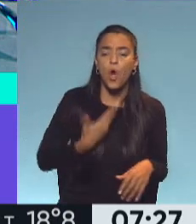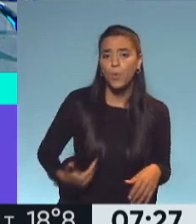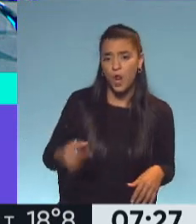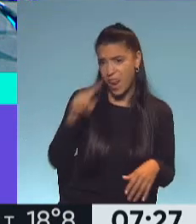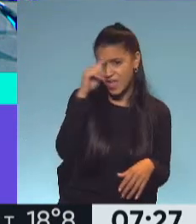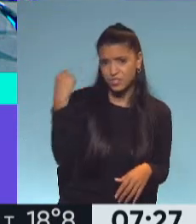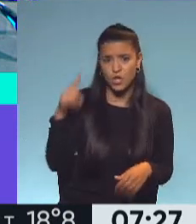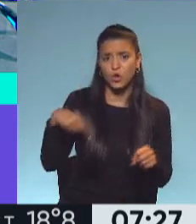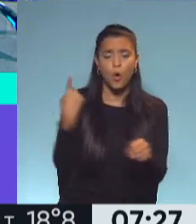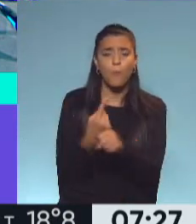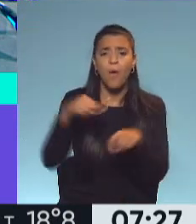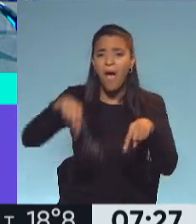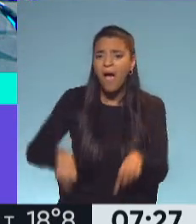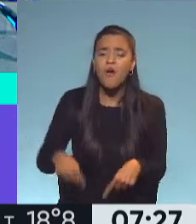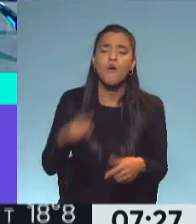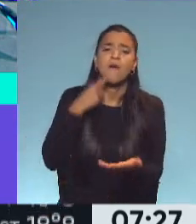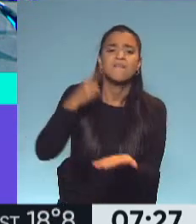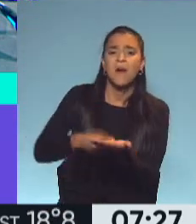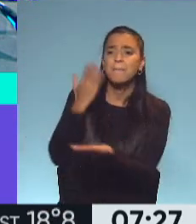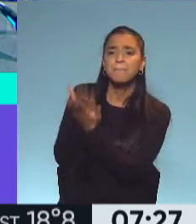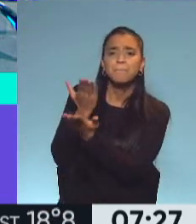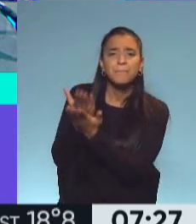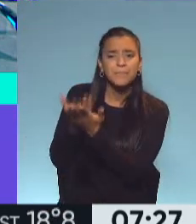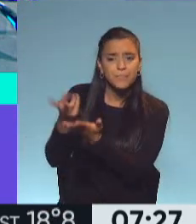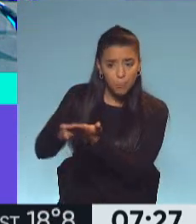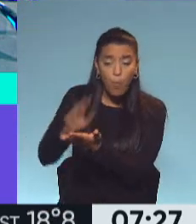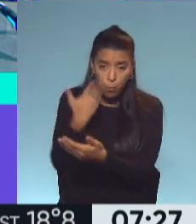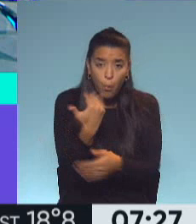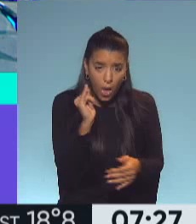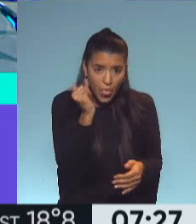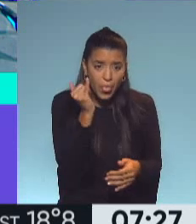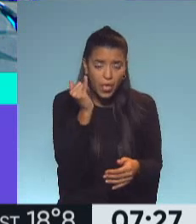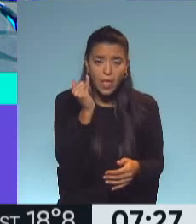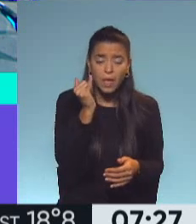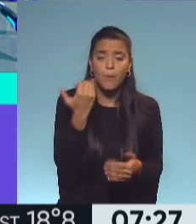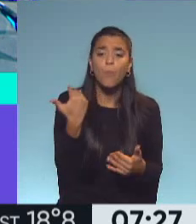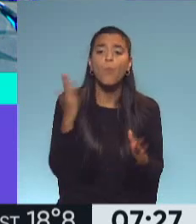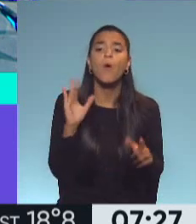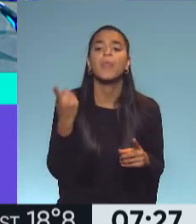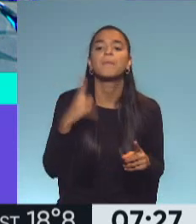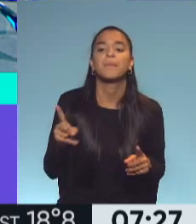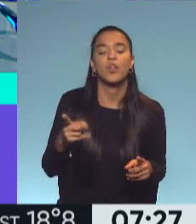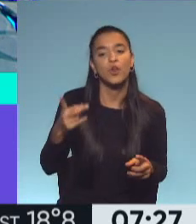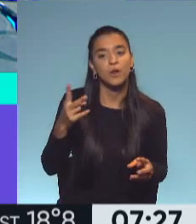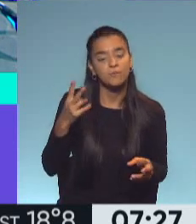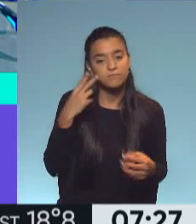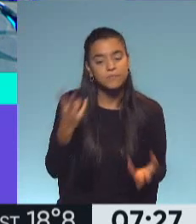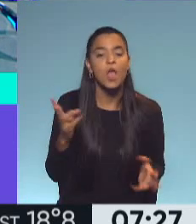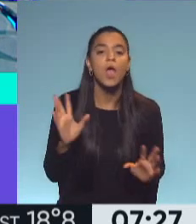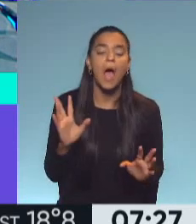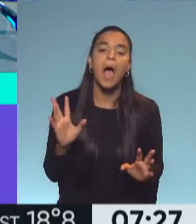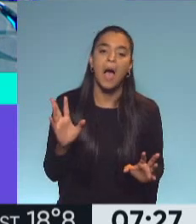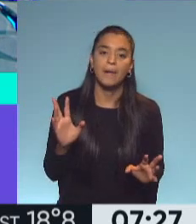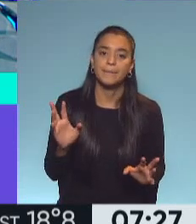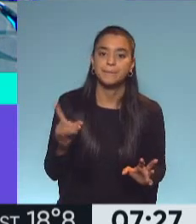Nacional no puede apelar este fallo, ¿no, Néstor? No hay manera. Sí, puede apelarlo, pero apelarlo sería reconocer que la jurisdicción,